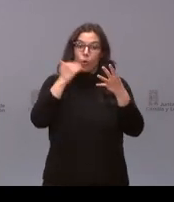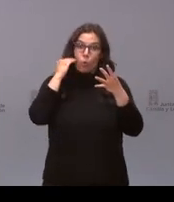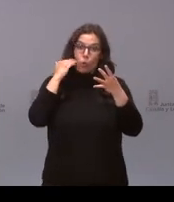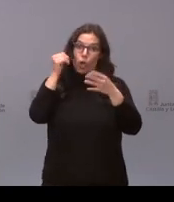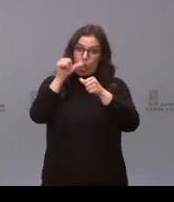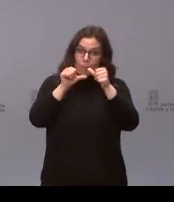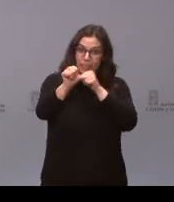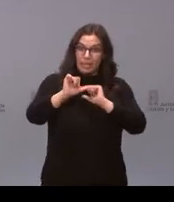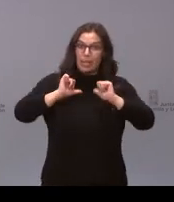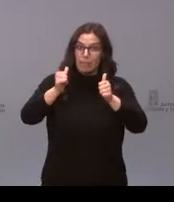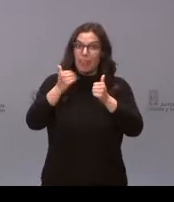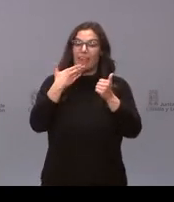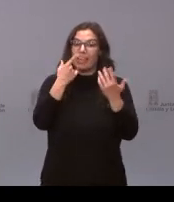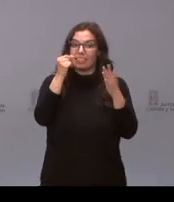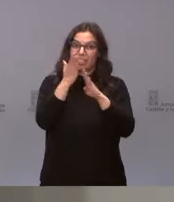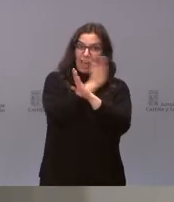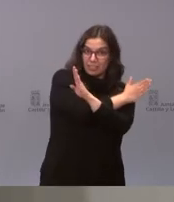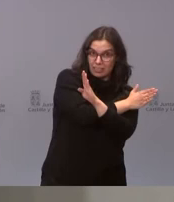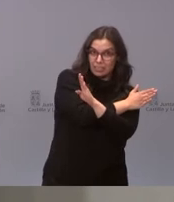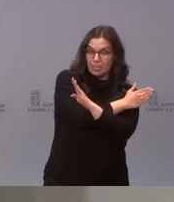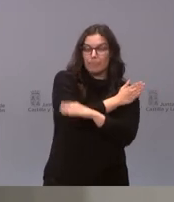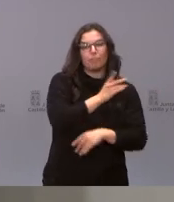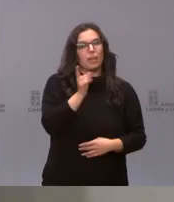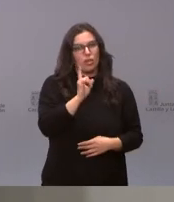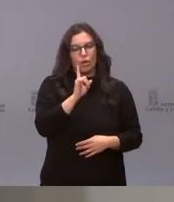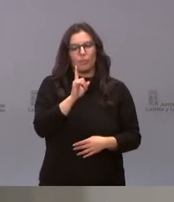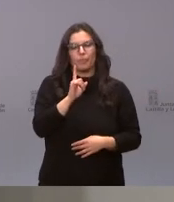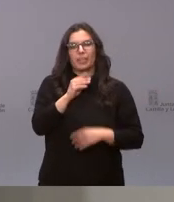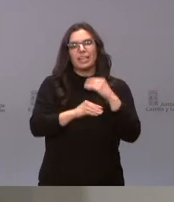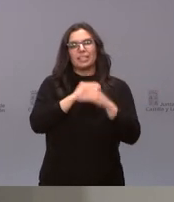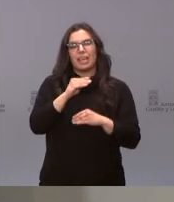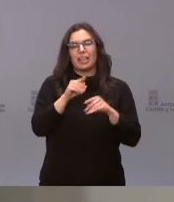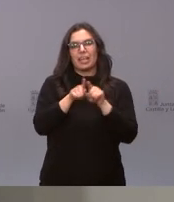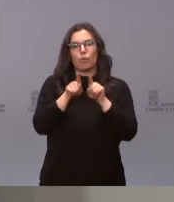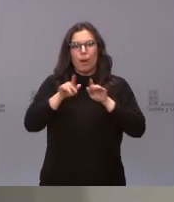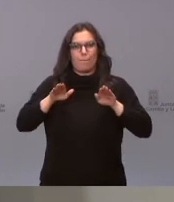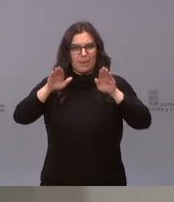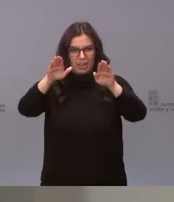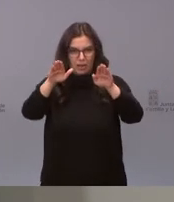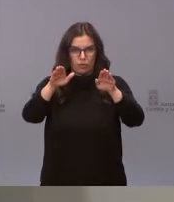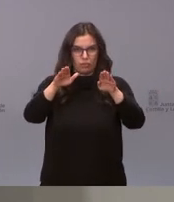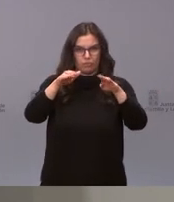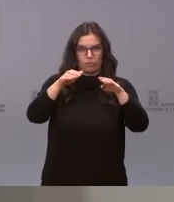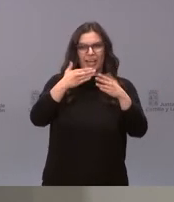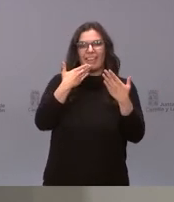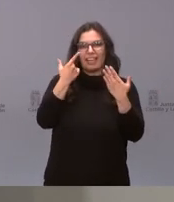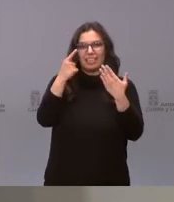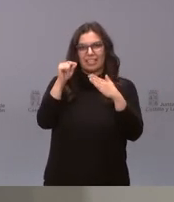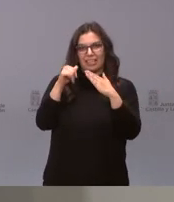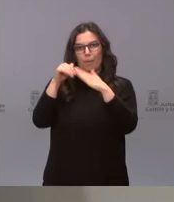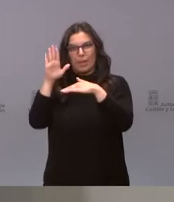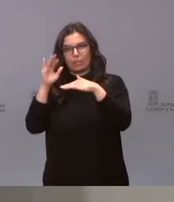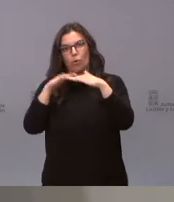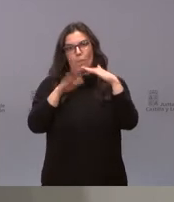60 muchas gracias nos está haciendo de manera se está haciendo de manera paralela algunas provincias que van